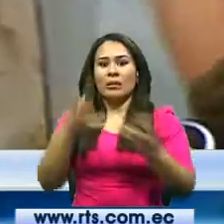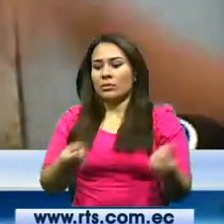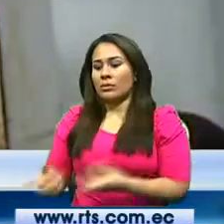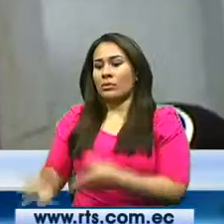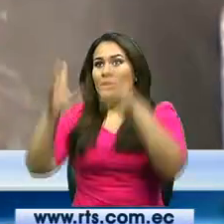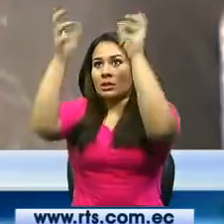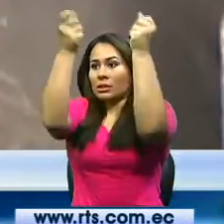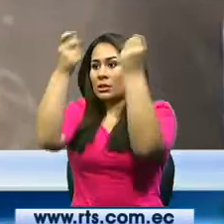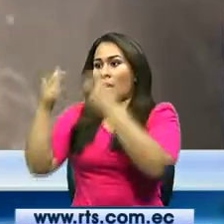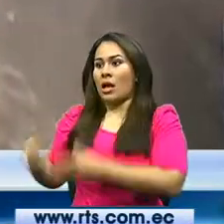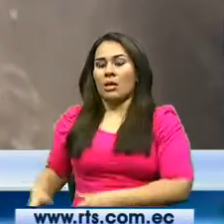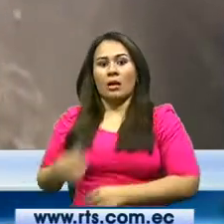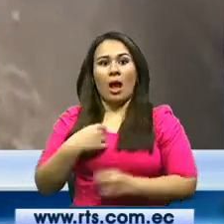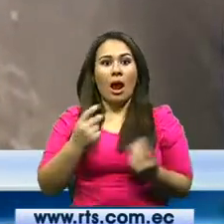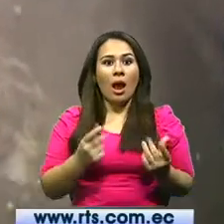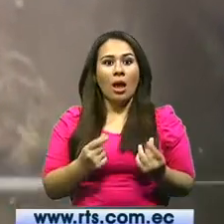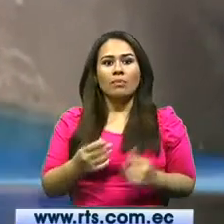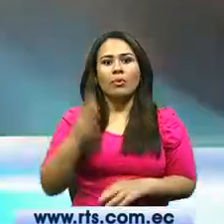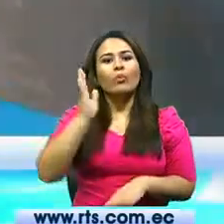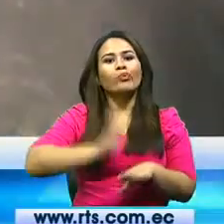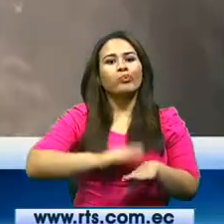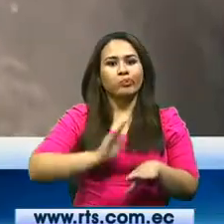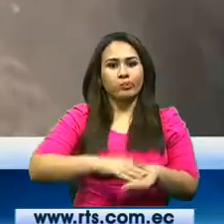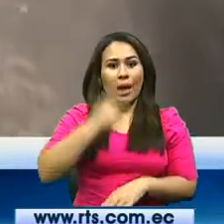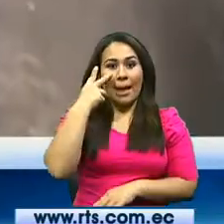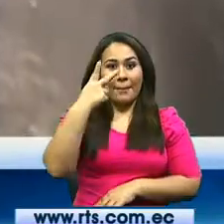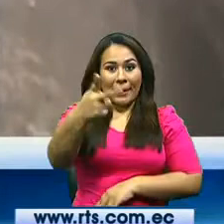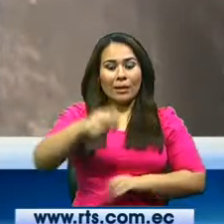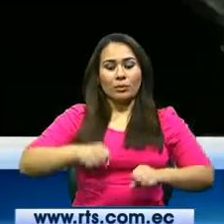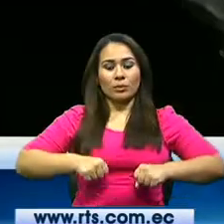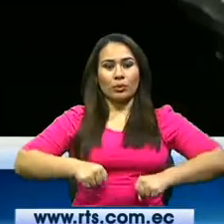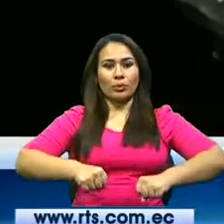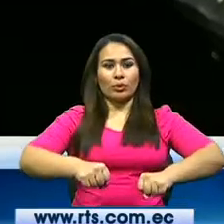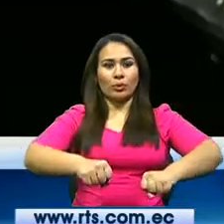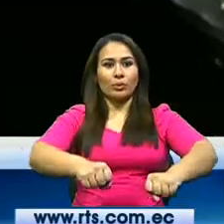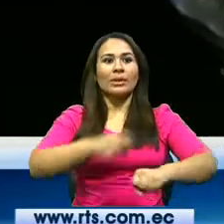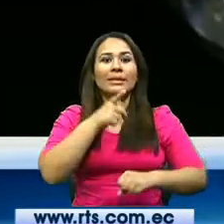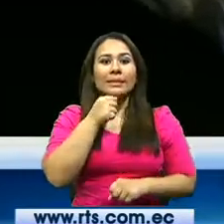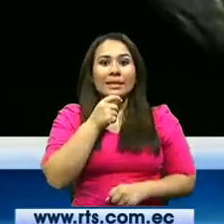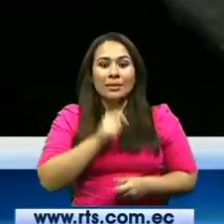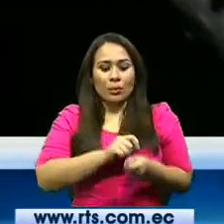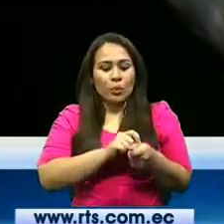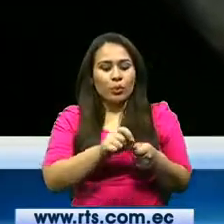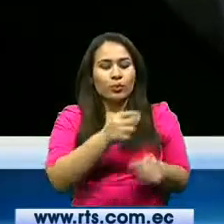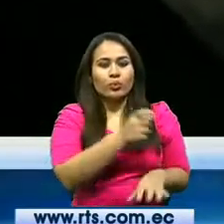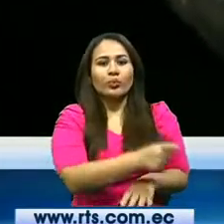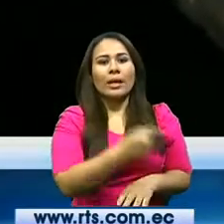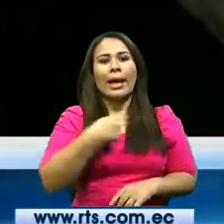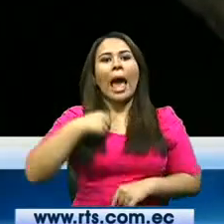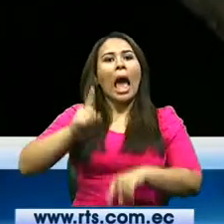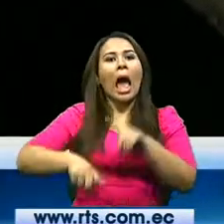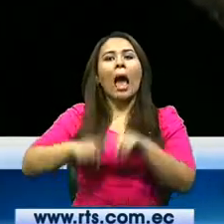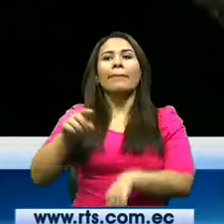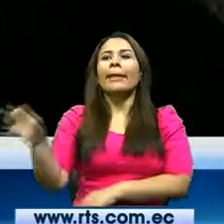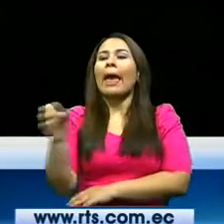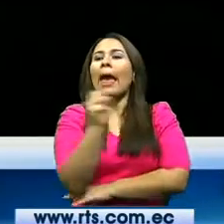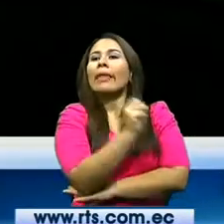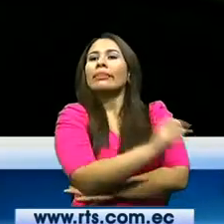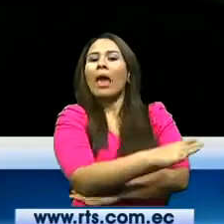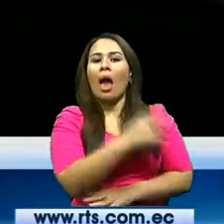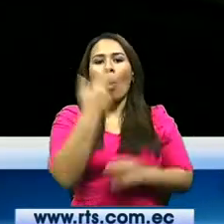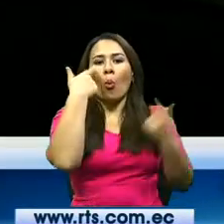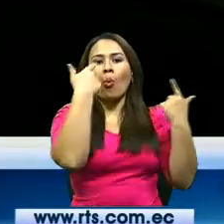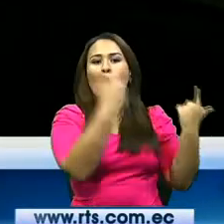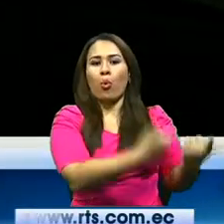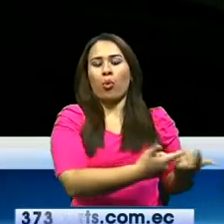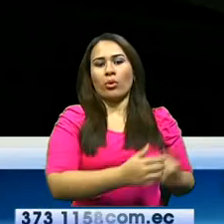acá, uno por uno. El flagelo se habría originado en esa carreta de una amiga, que la dejó guardada supuestamente con carbón encendido, y junto